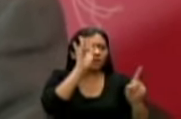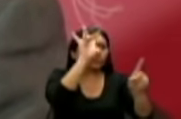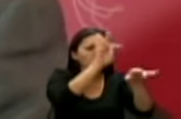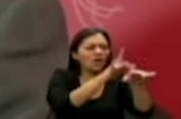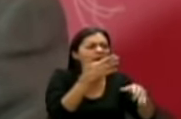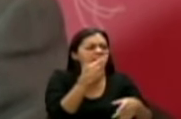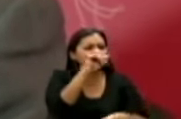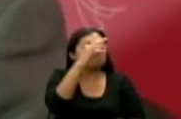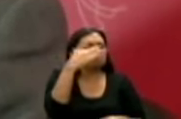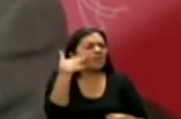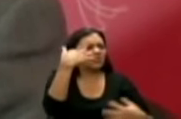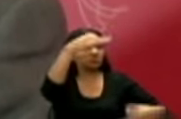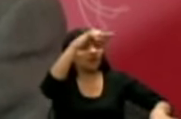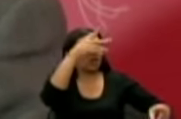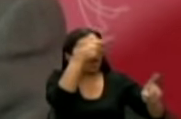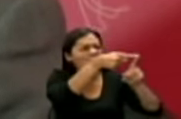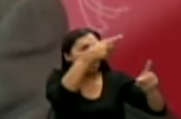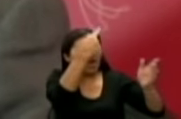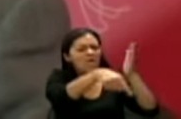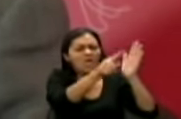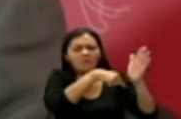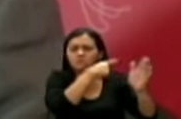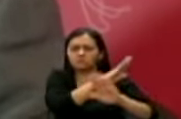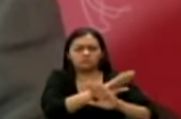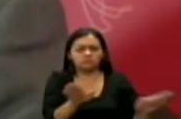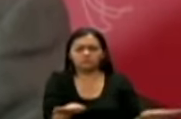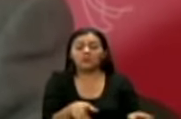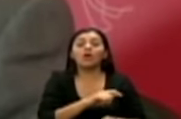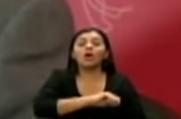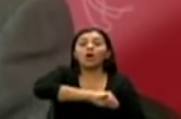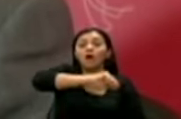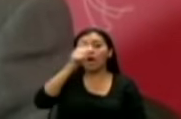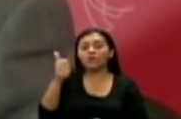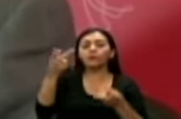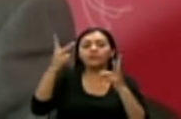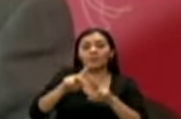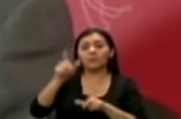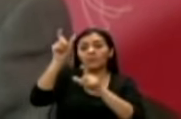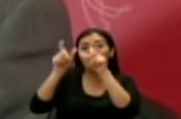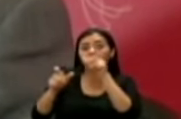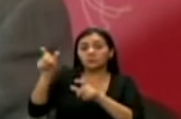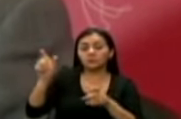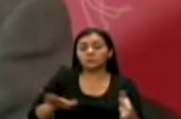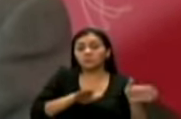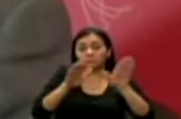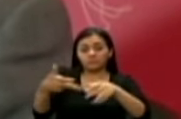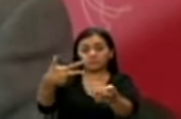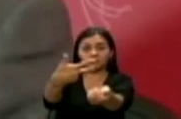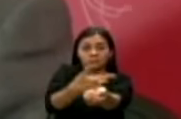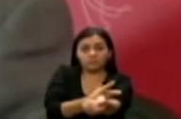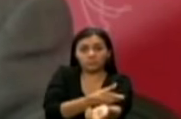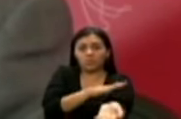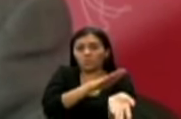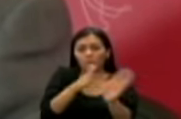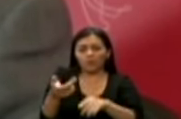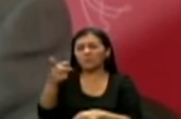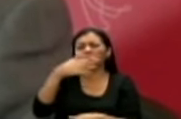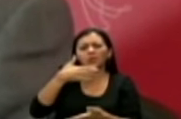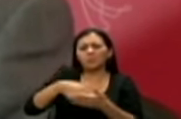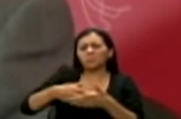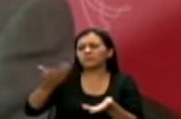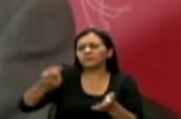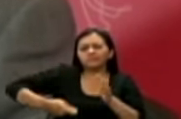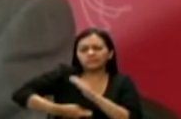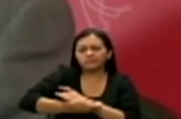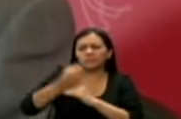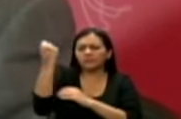además la crítica de la industria armamentista, ¿no? La crítica de la pena de muerte. Yo creo que son temas cruciales que él aporta